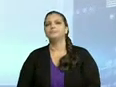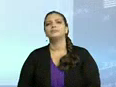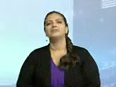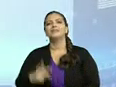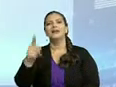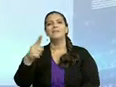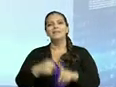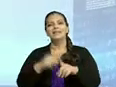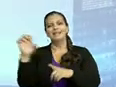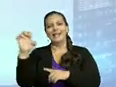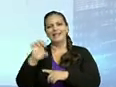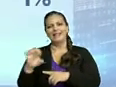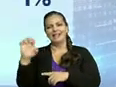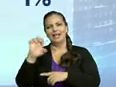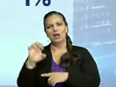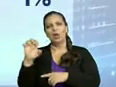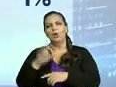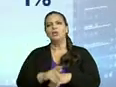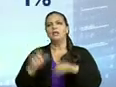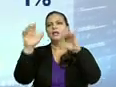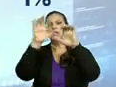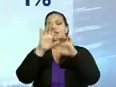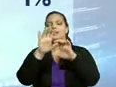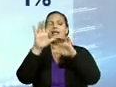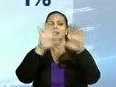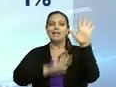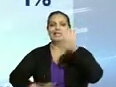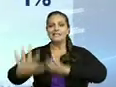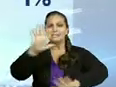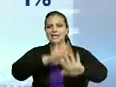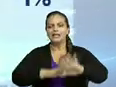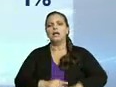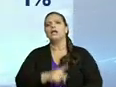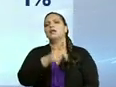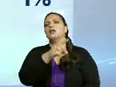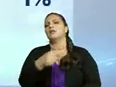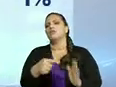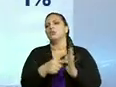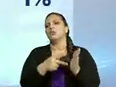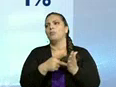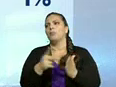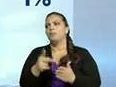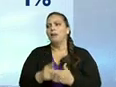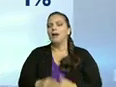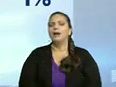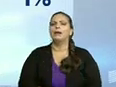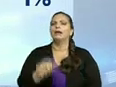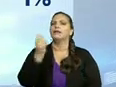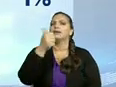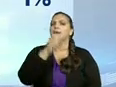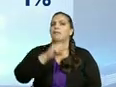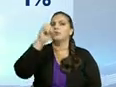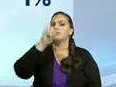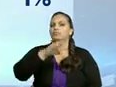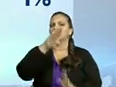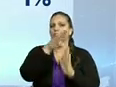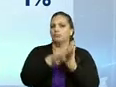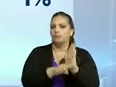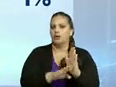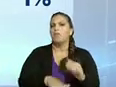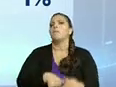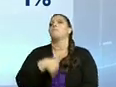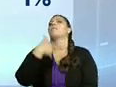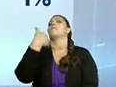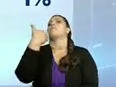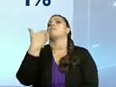un 10% de descuento, la segunda 9%, la primera quincena de febrero 8% y así